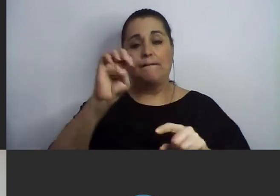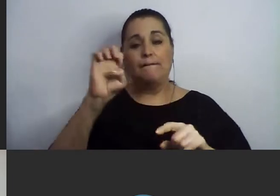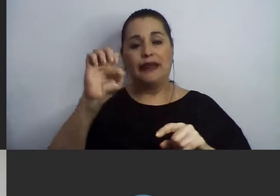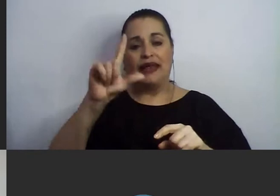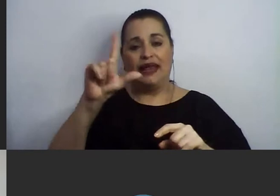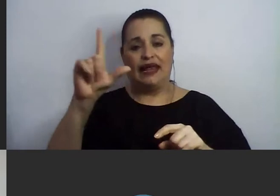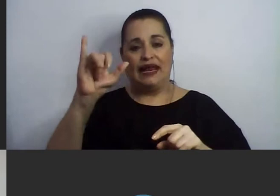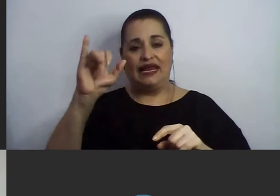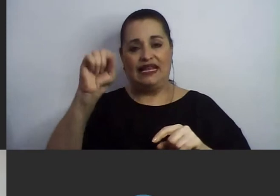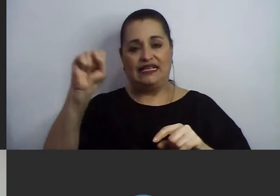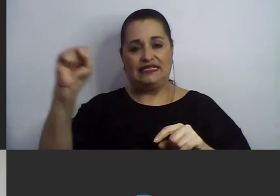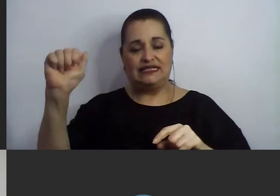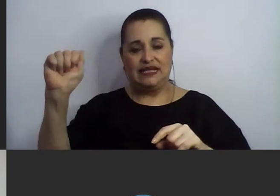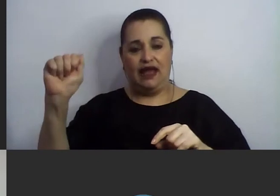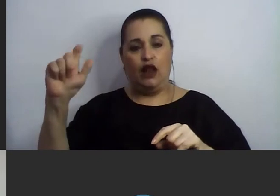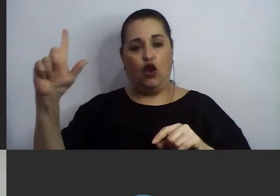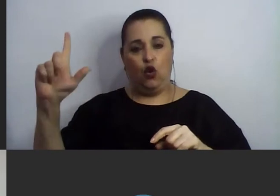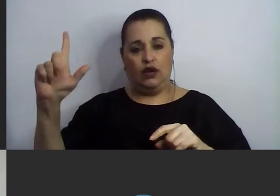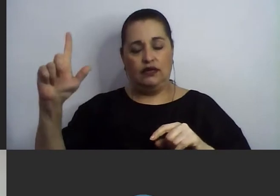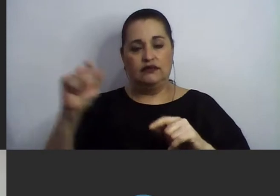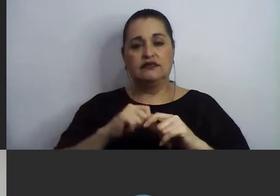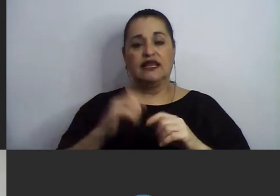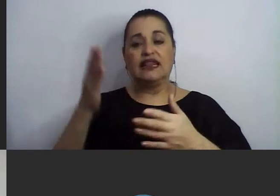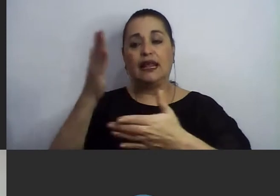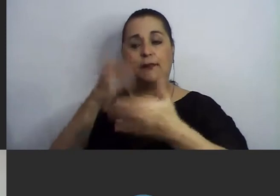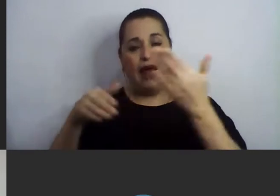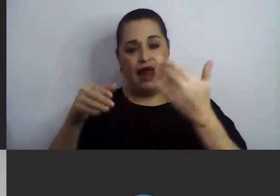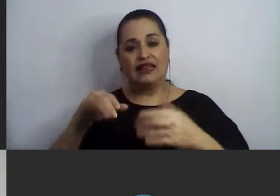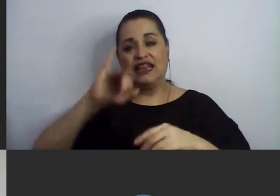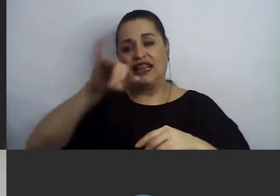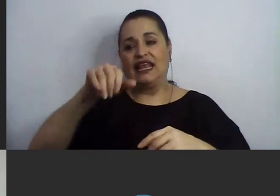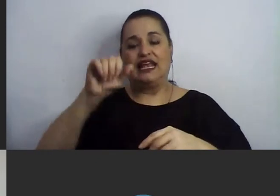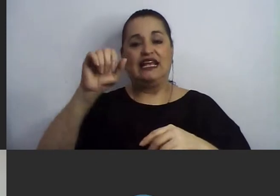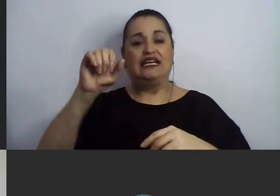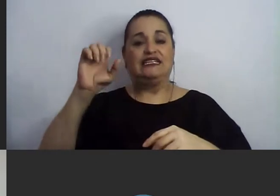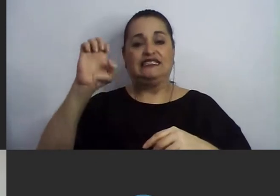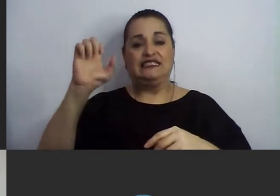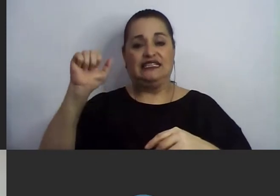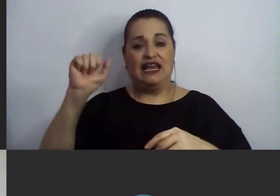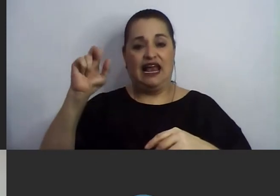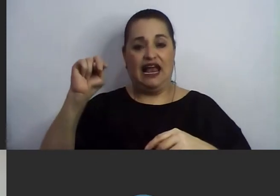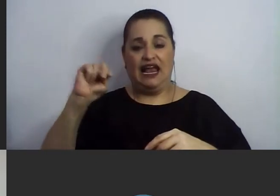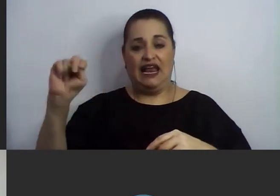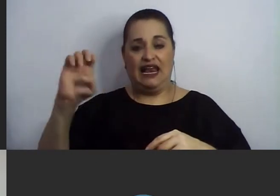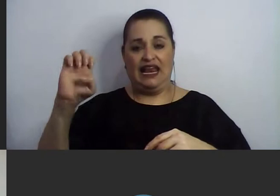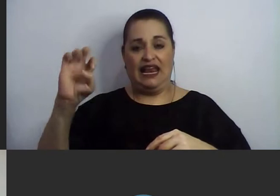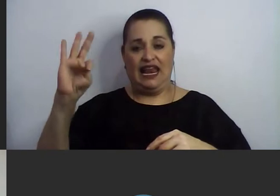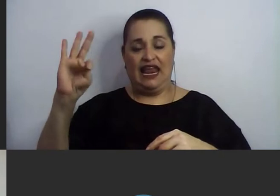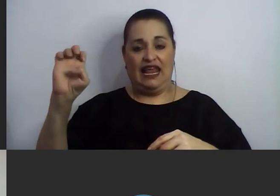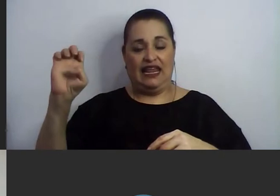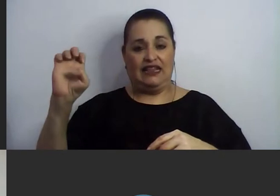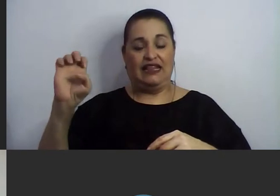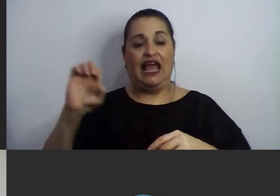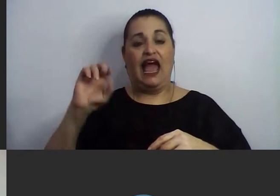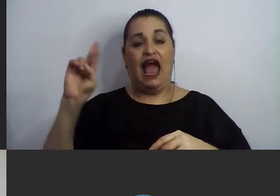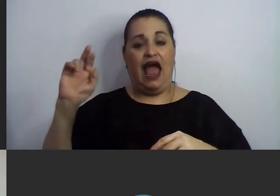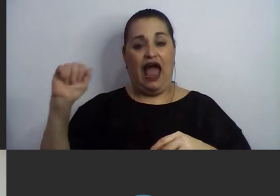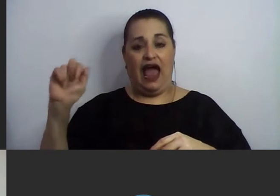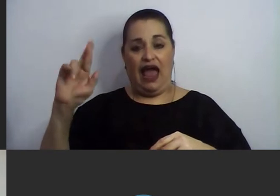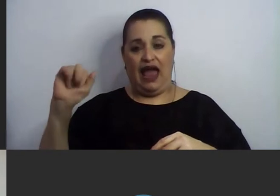Lorenz de parte de Doña Janet Arauz y la pregunta indica lo